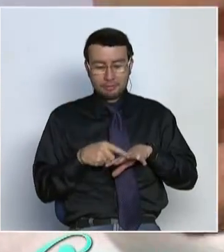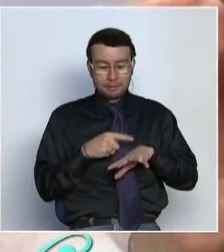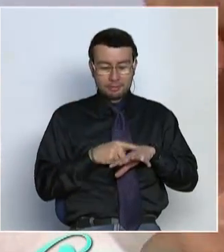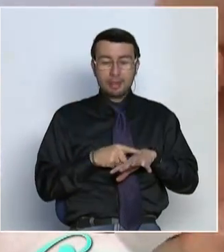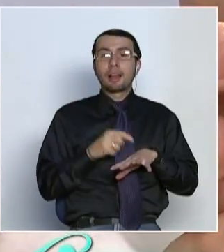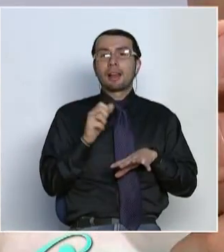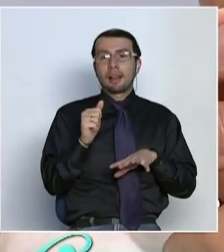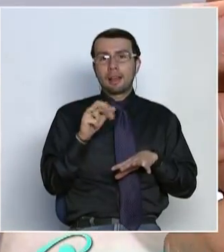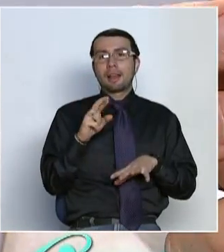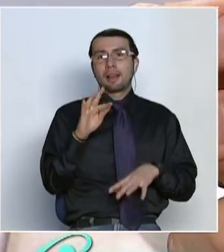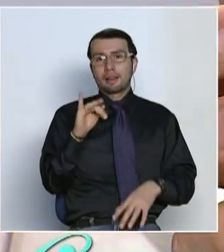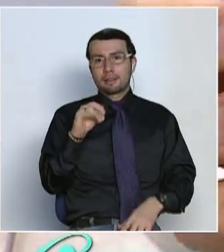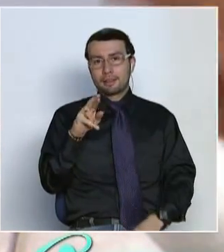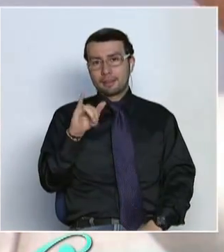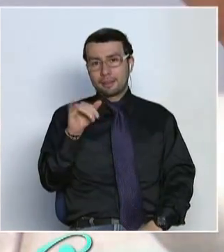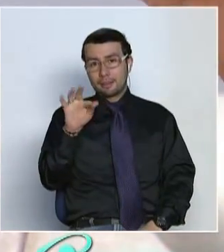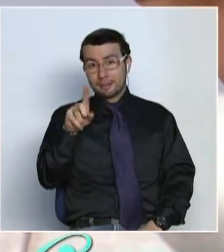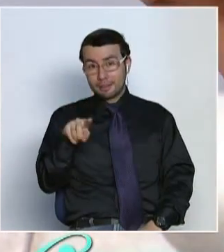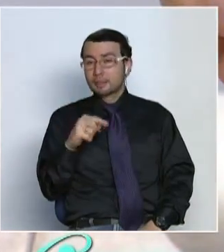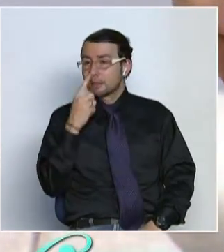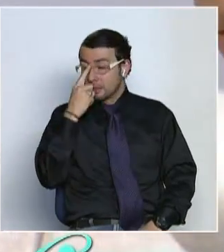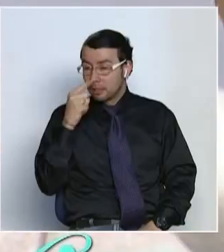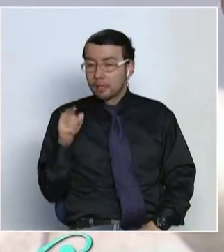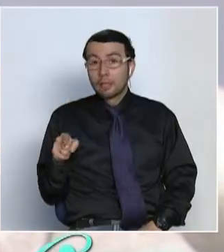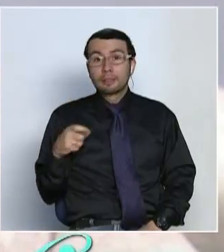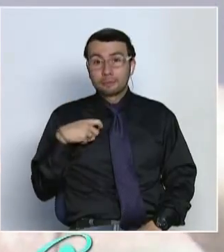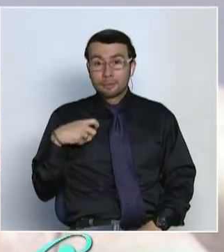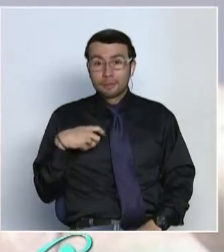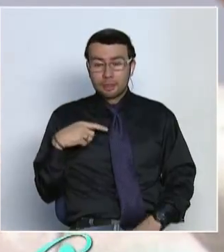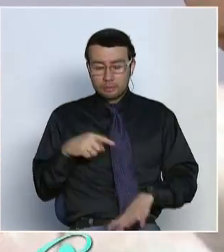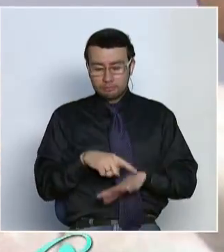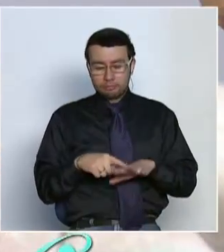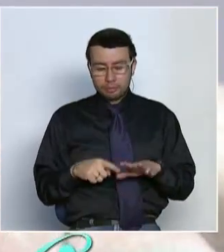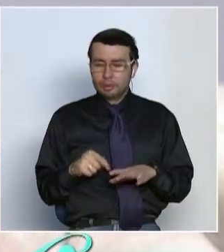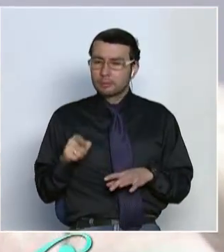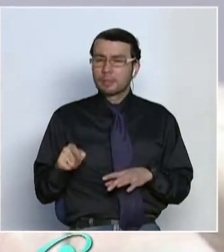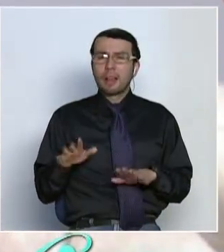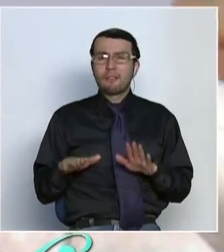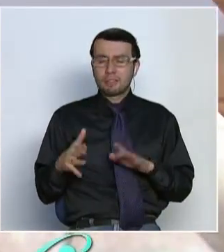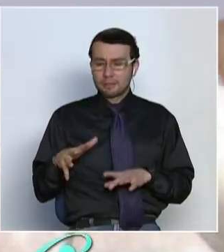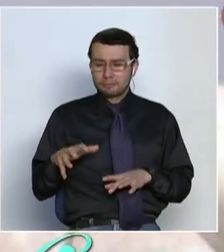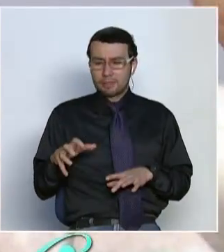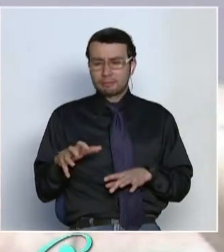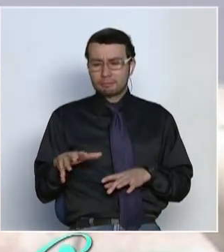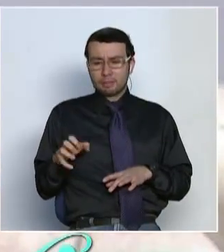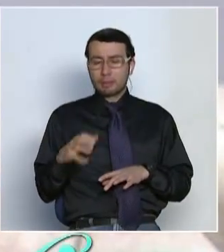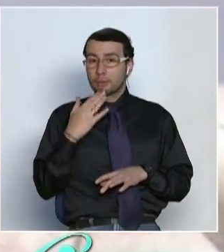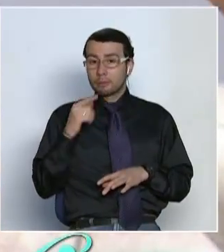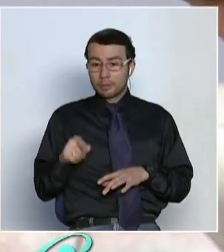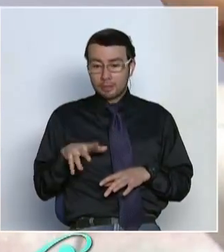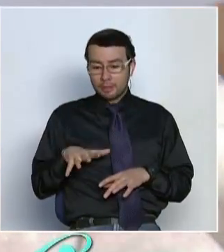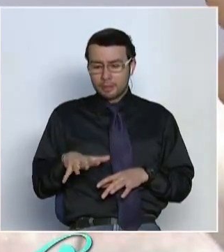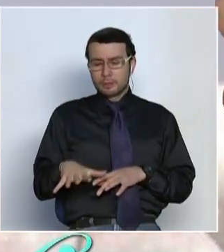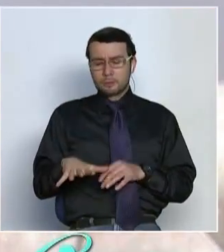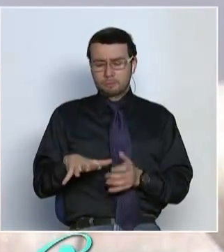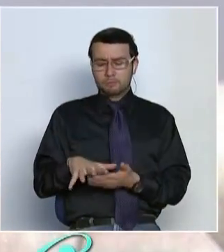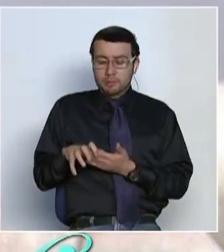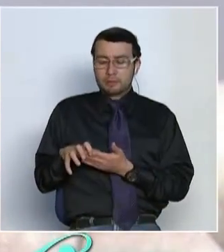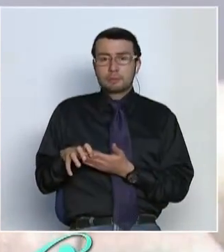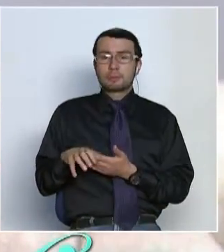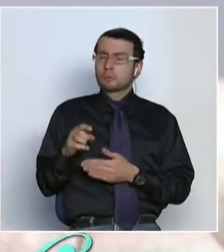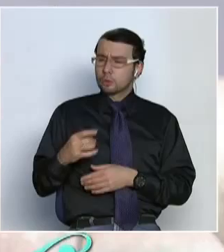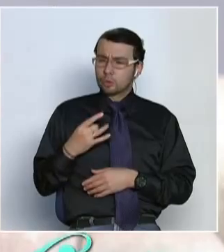de todos los dedos, dedos en gatillo, que es el dedo que brinca, ella lo va a estirar y pega el salto, con un